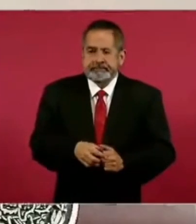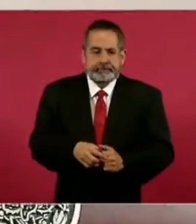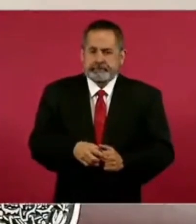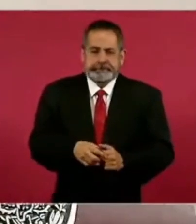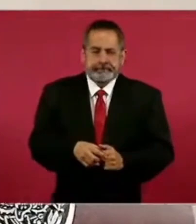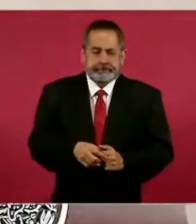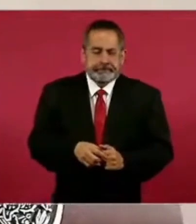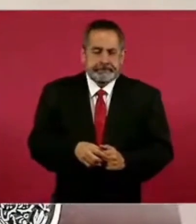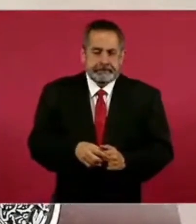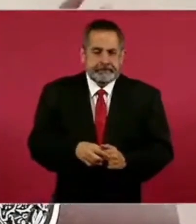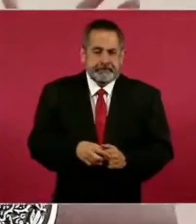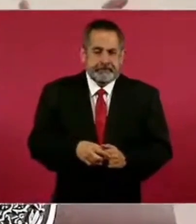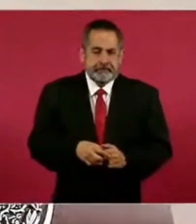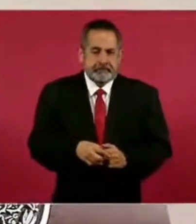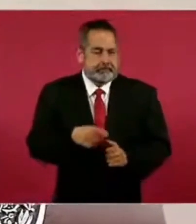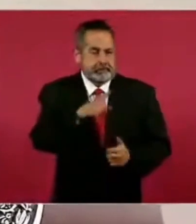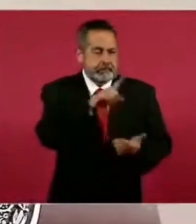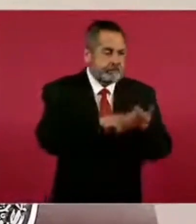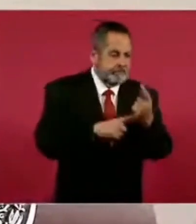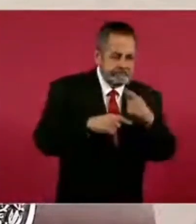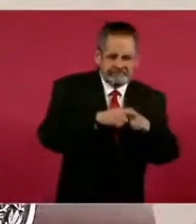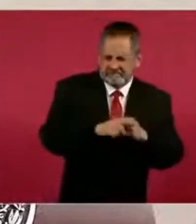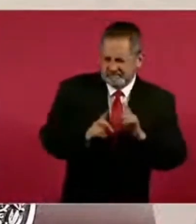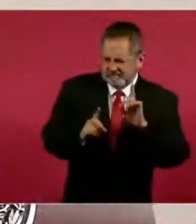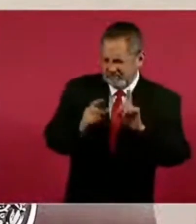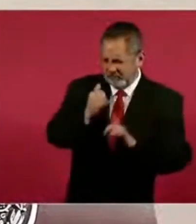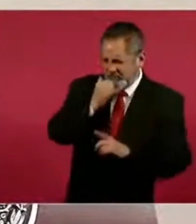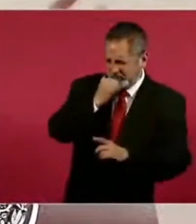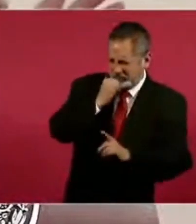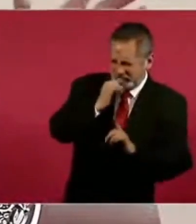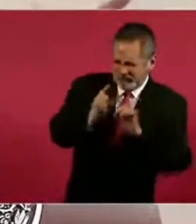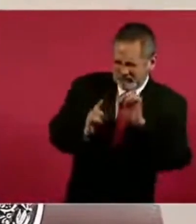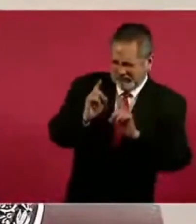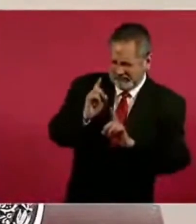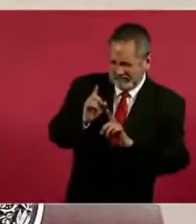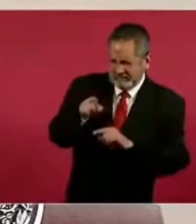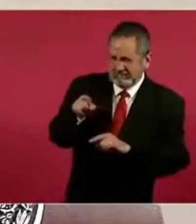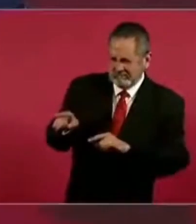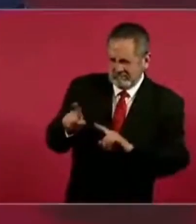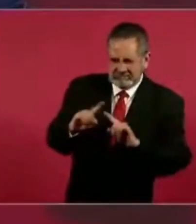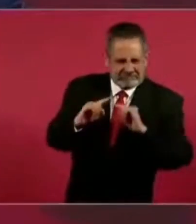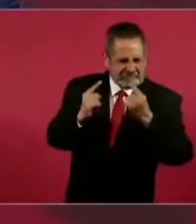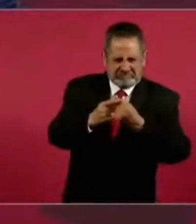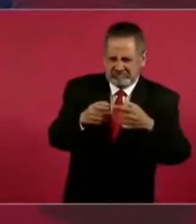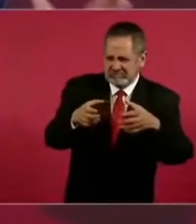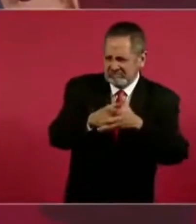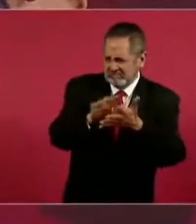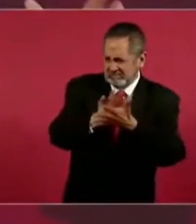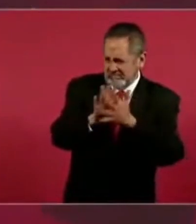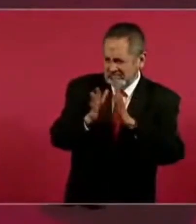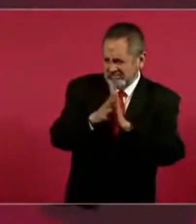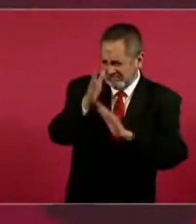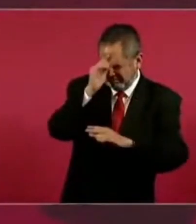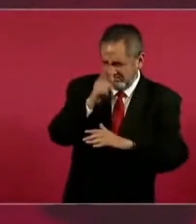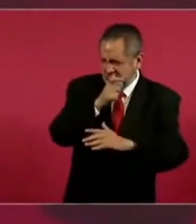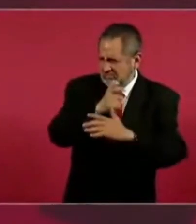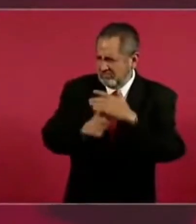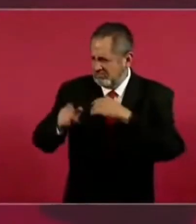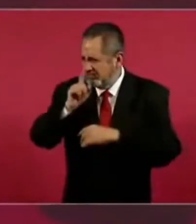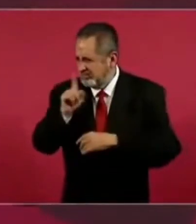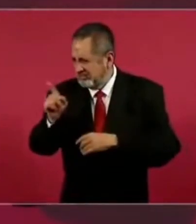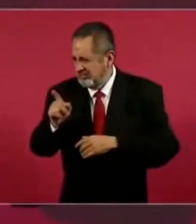empieza la sospecha. Ya hubo arreglo, ya se vendió.